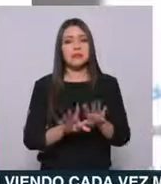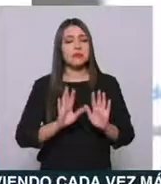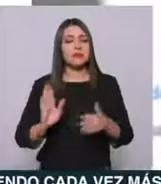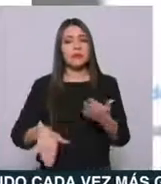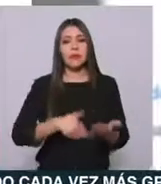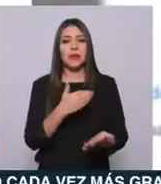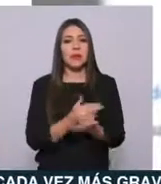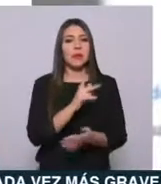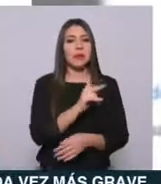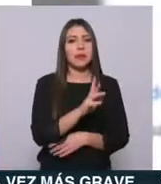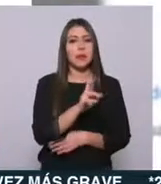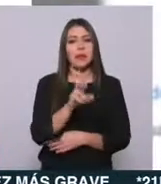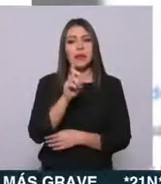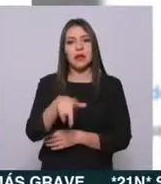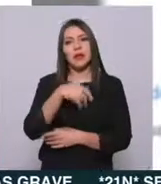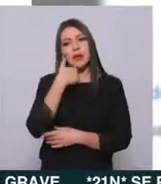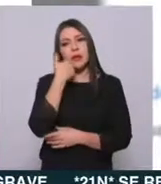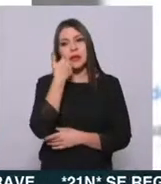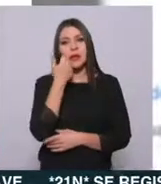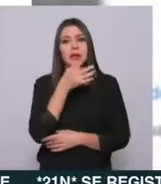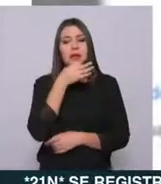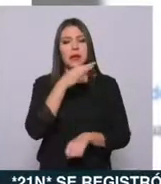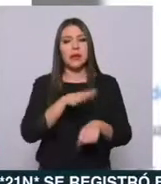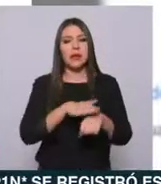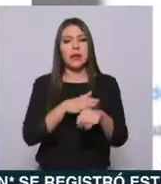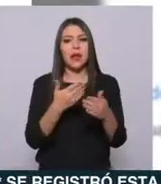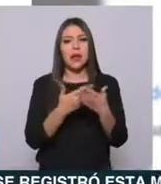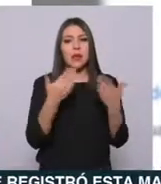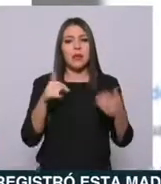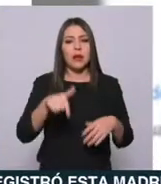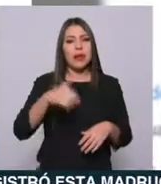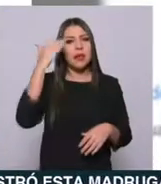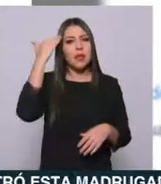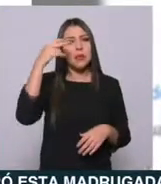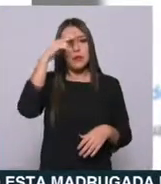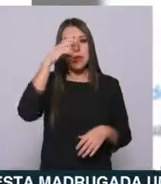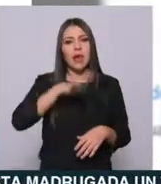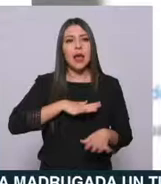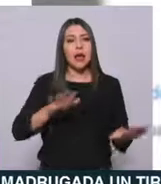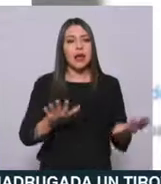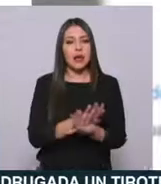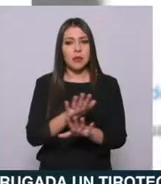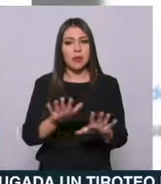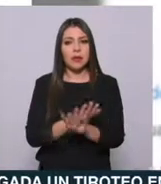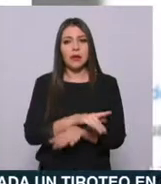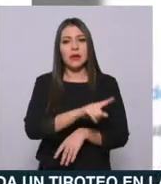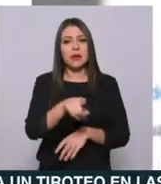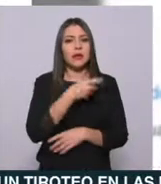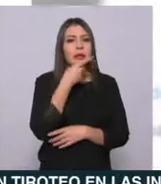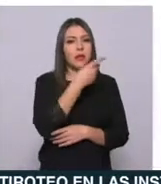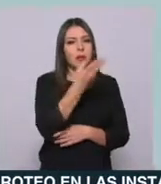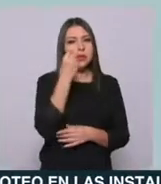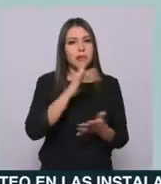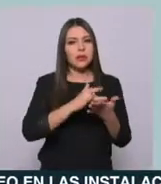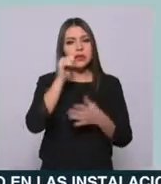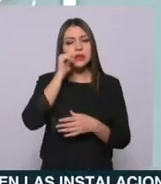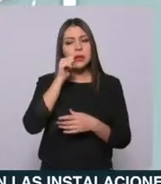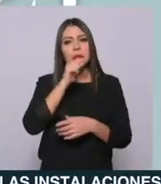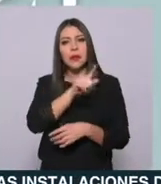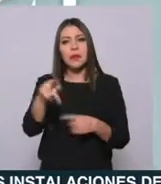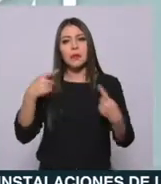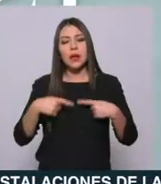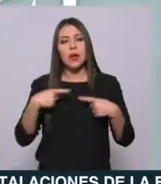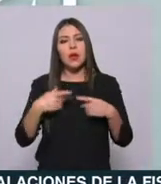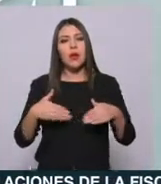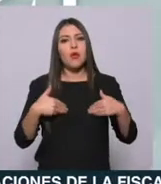reinventarse en un México que, dijeron, vive tiempos de cambio. Agradecieron a quienes siempre han confiado en ellos y aseguraron que